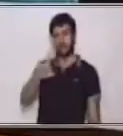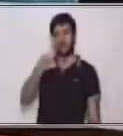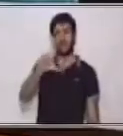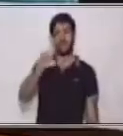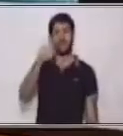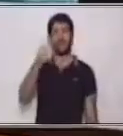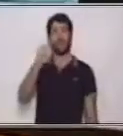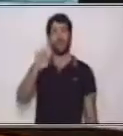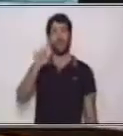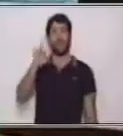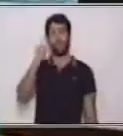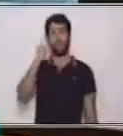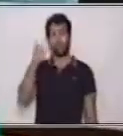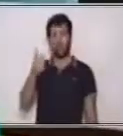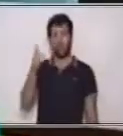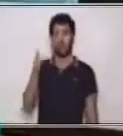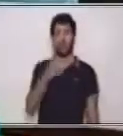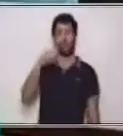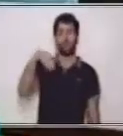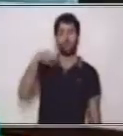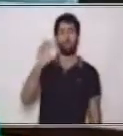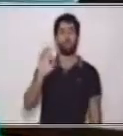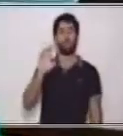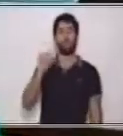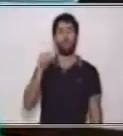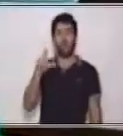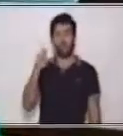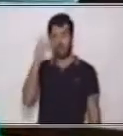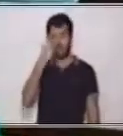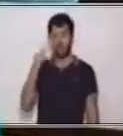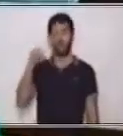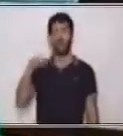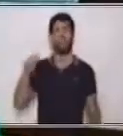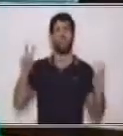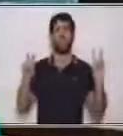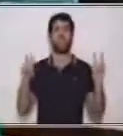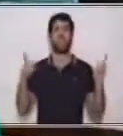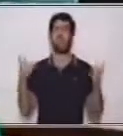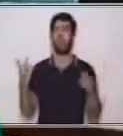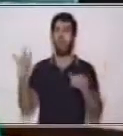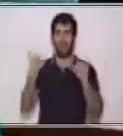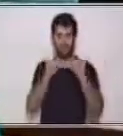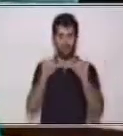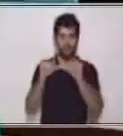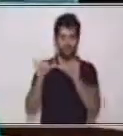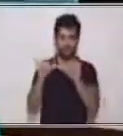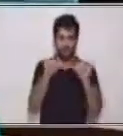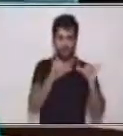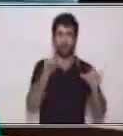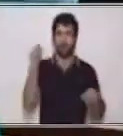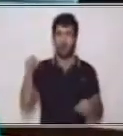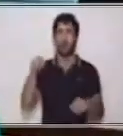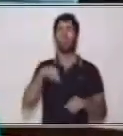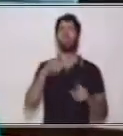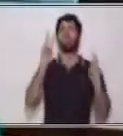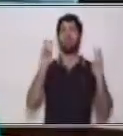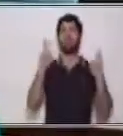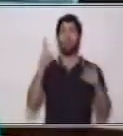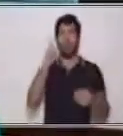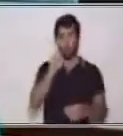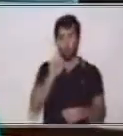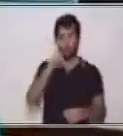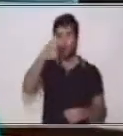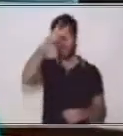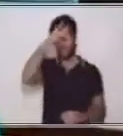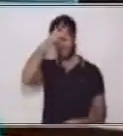hoy vamos a trabajar un tema de las medidas de longitud, especialmente el kilómetro. Si en tu casa hay alguna persona